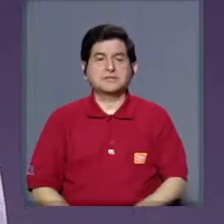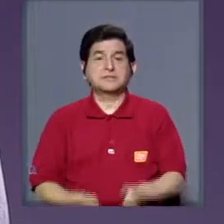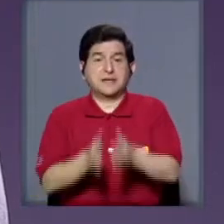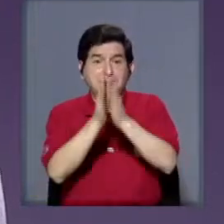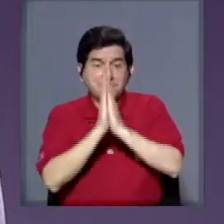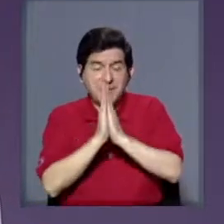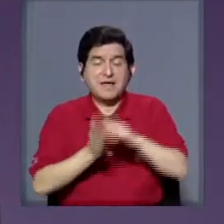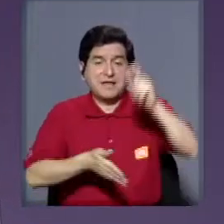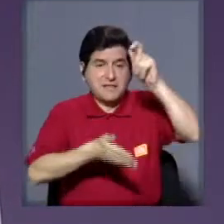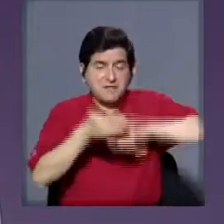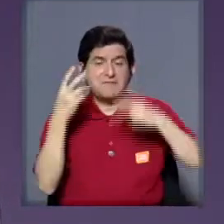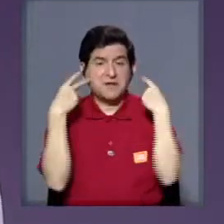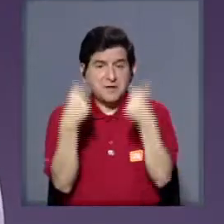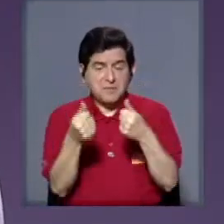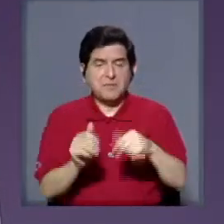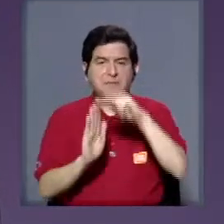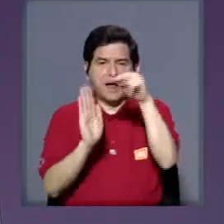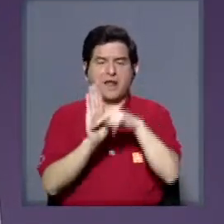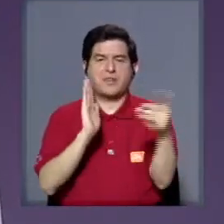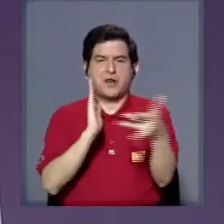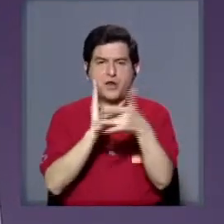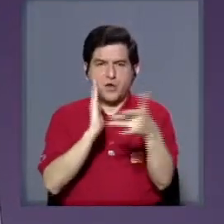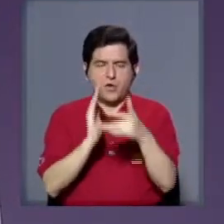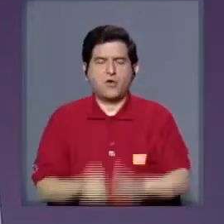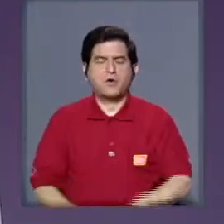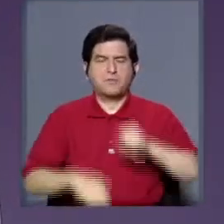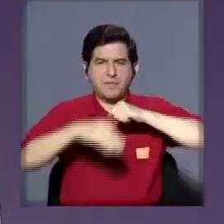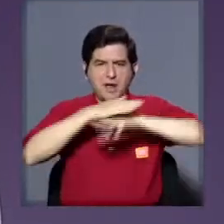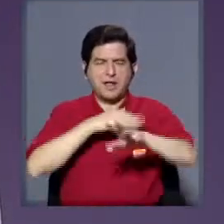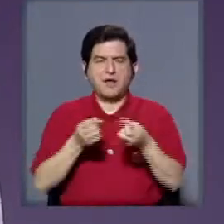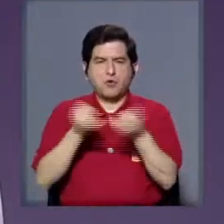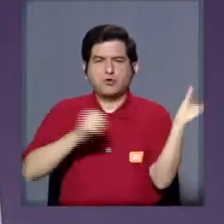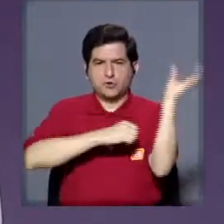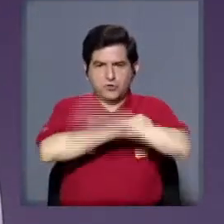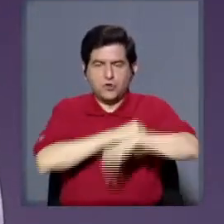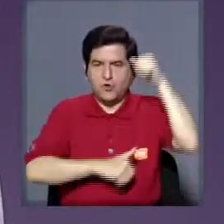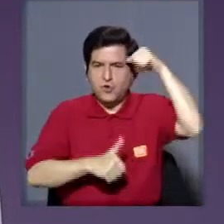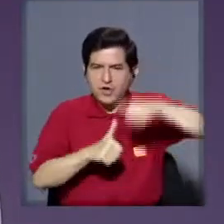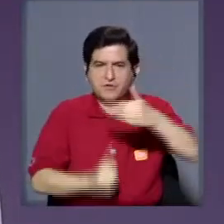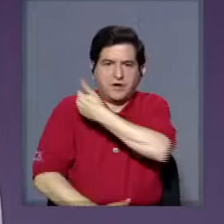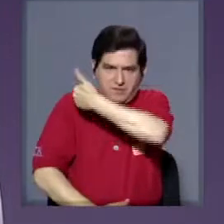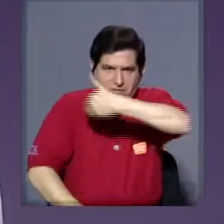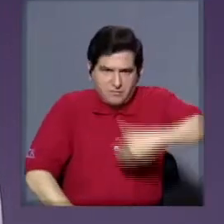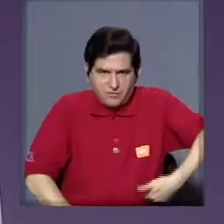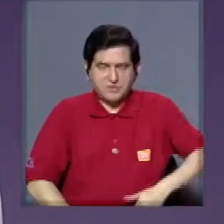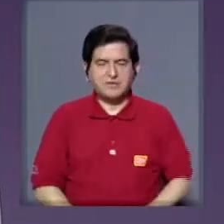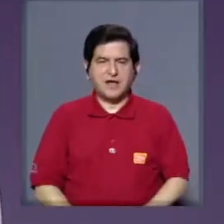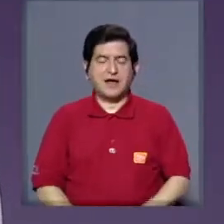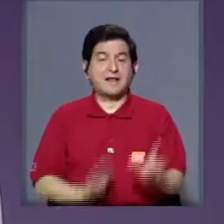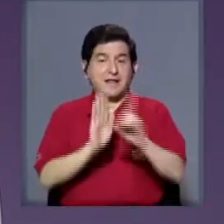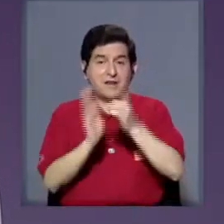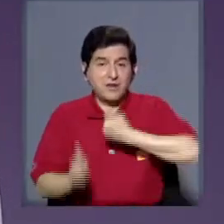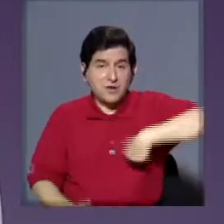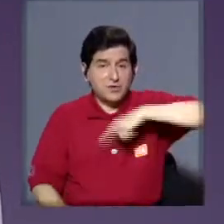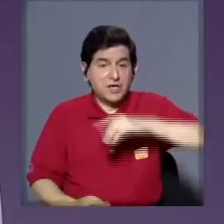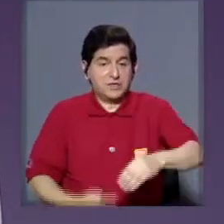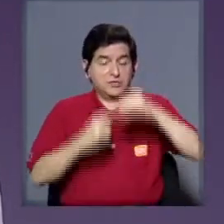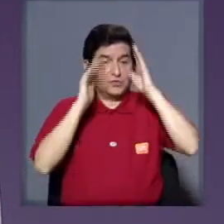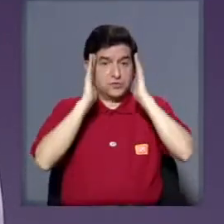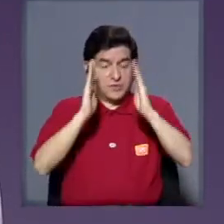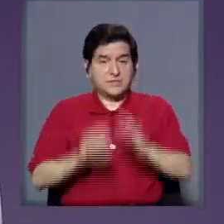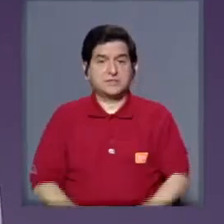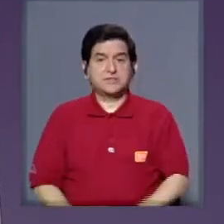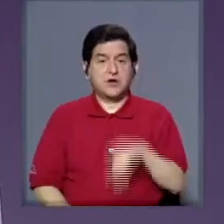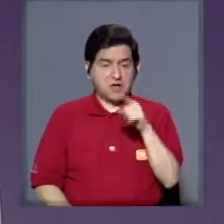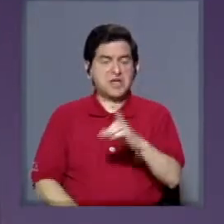la firma inmediata de la norma técnica para aborto impune y recordarle al presidente que nuestros derechos son prioridad y vamos